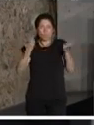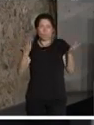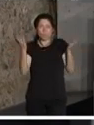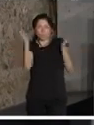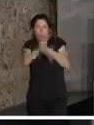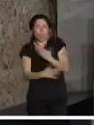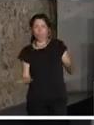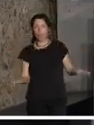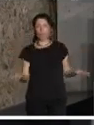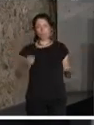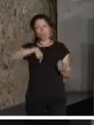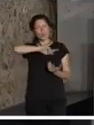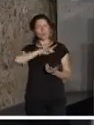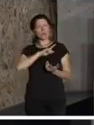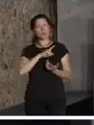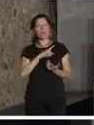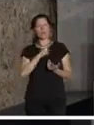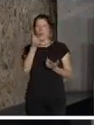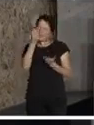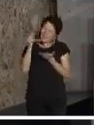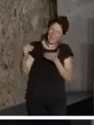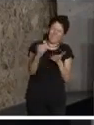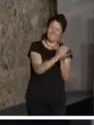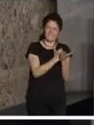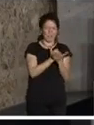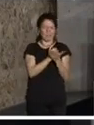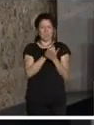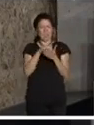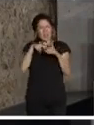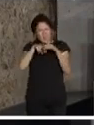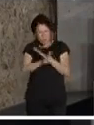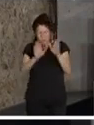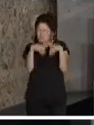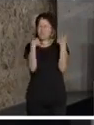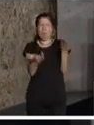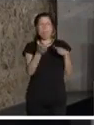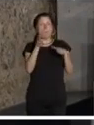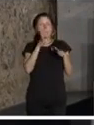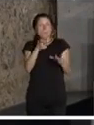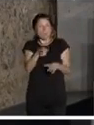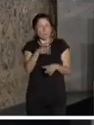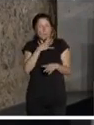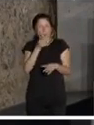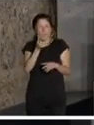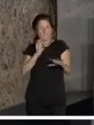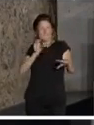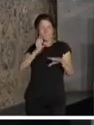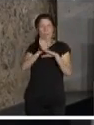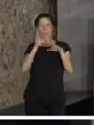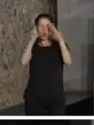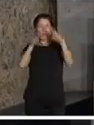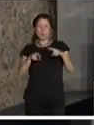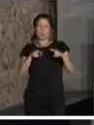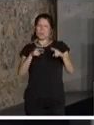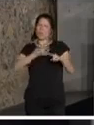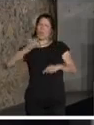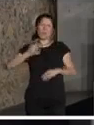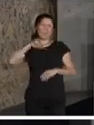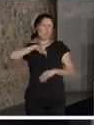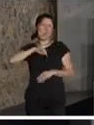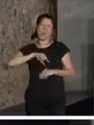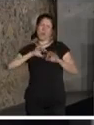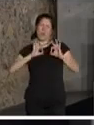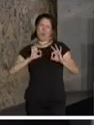y nosotros queremos recaudar más dinero tener más medios precisamente para invertir en eso porque es un deber moral